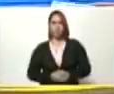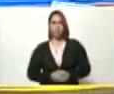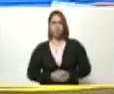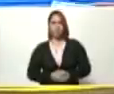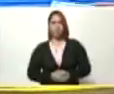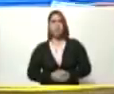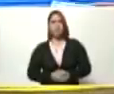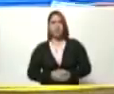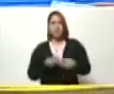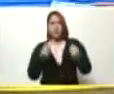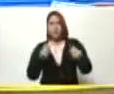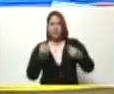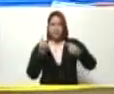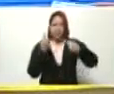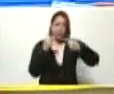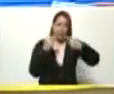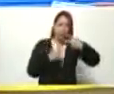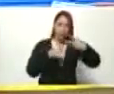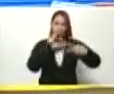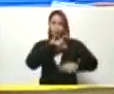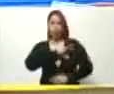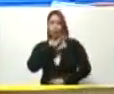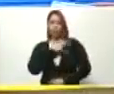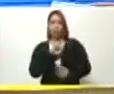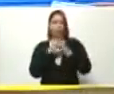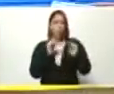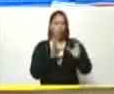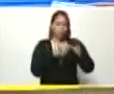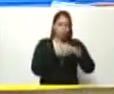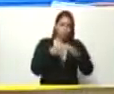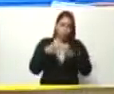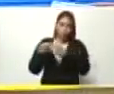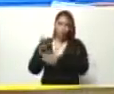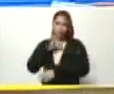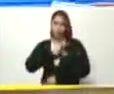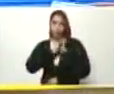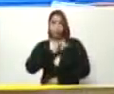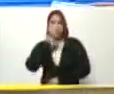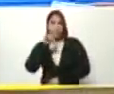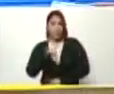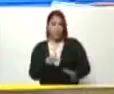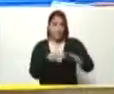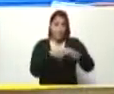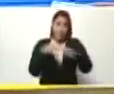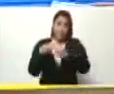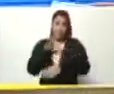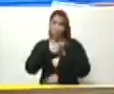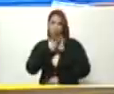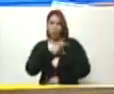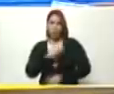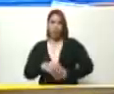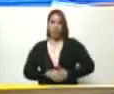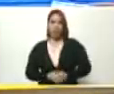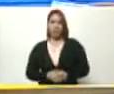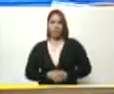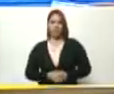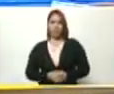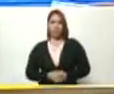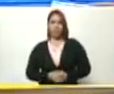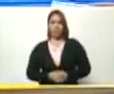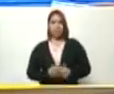social, todos los sectores sociales, sobre todo los sectores sociales de menores ingresos,